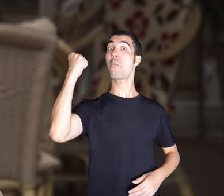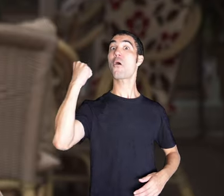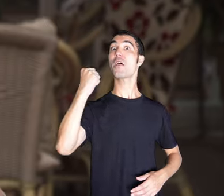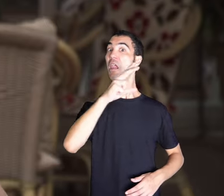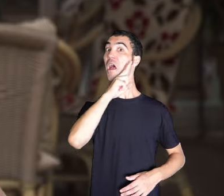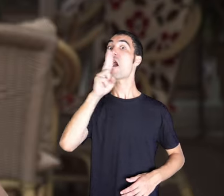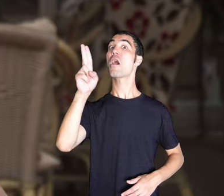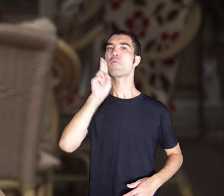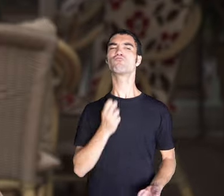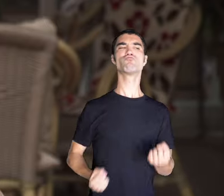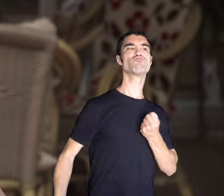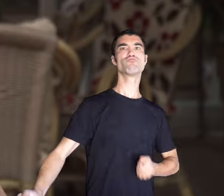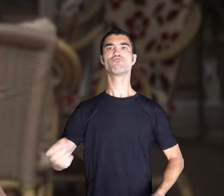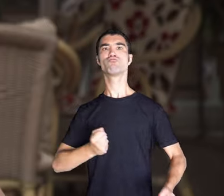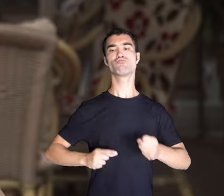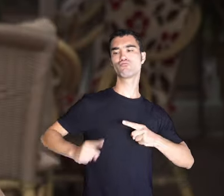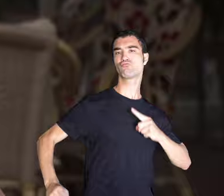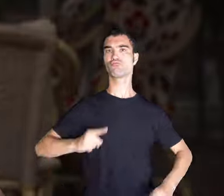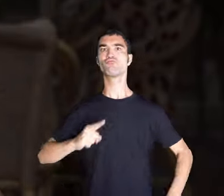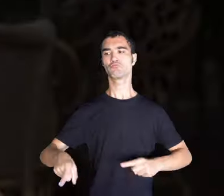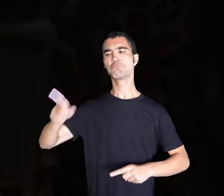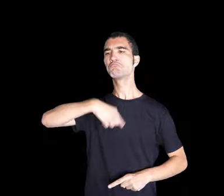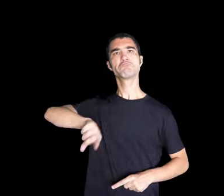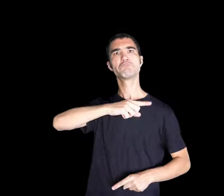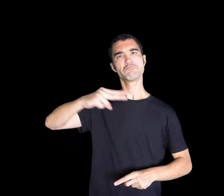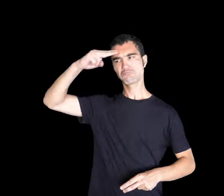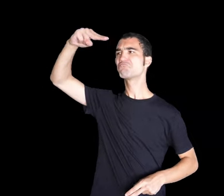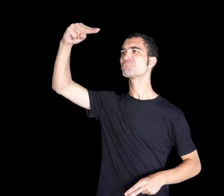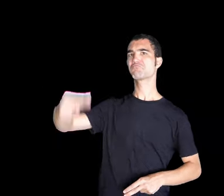por esto, era una mujer admirable.